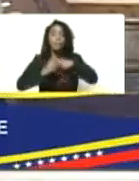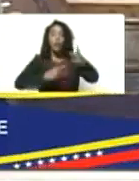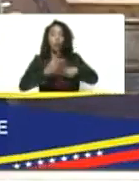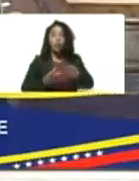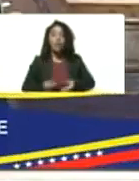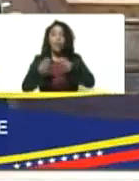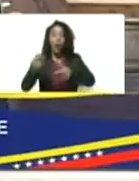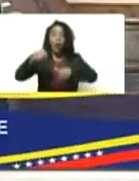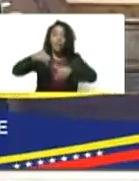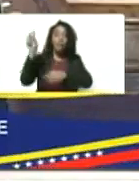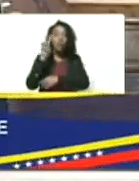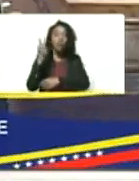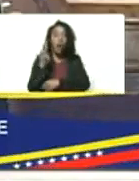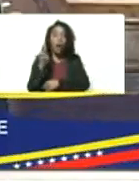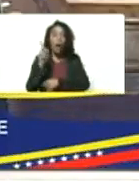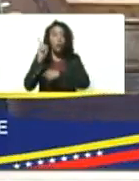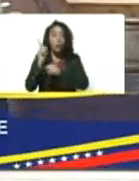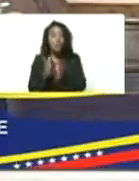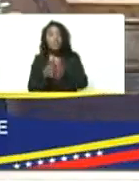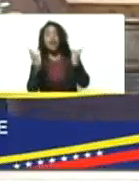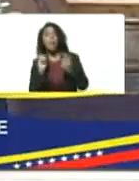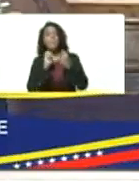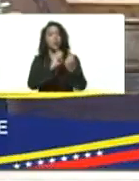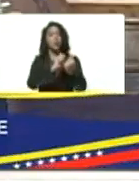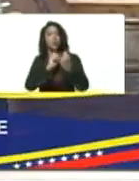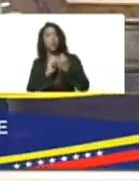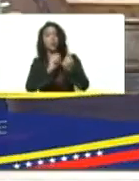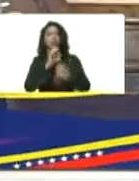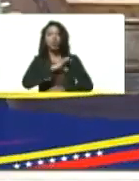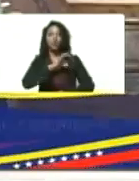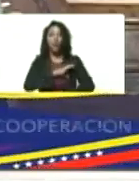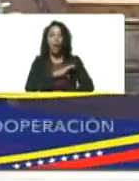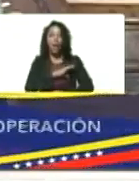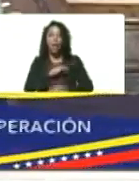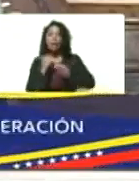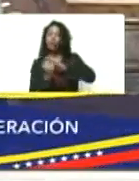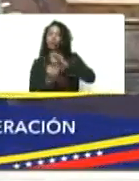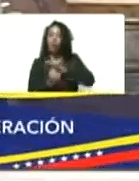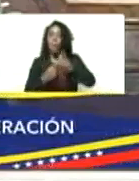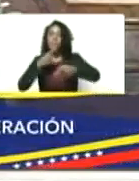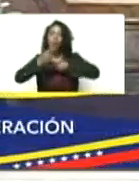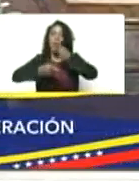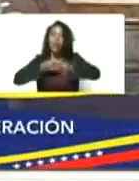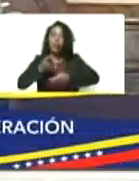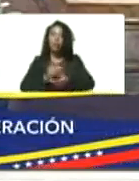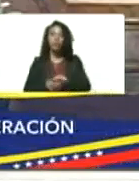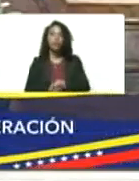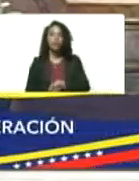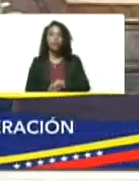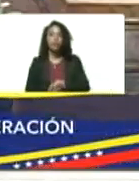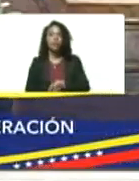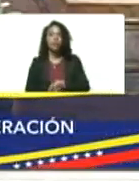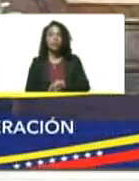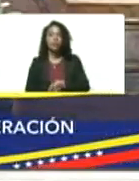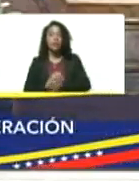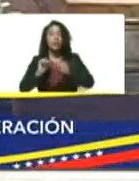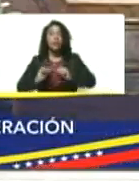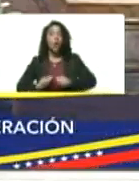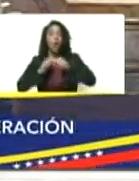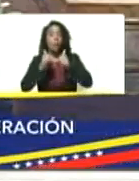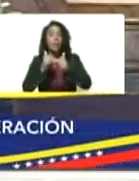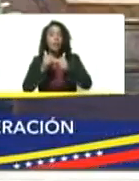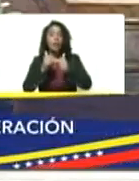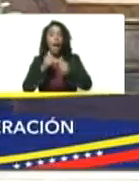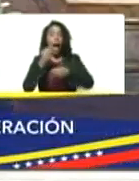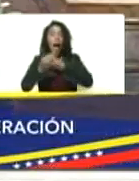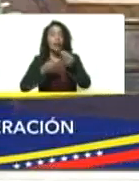dado en venezuela a partir de un gran diálogo social institucional político y comienza a arrojar